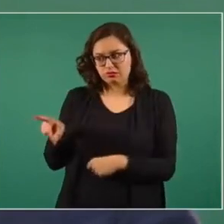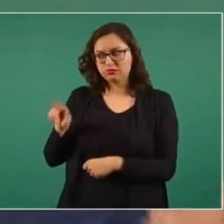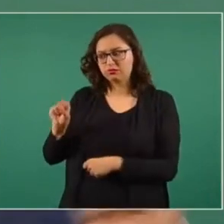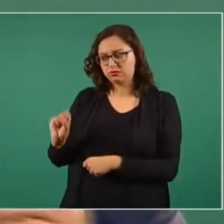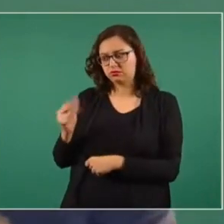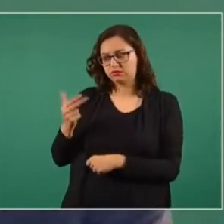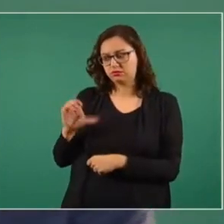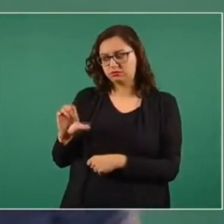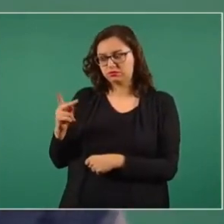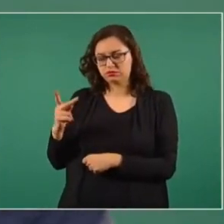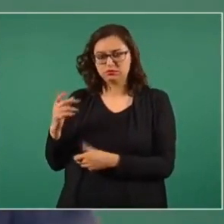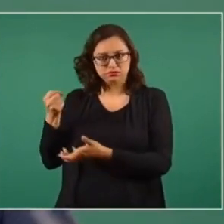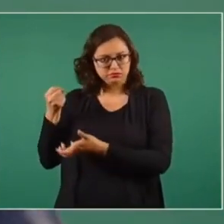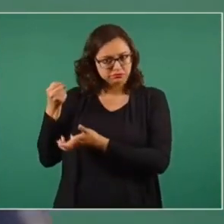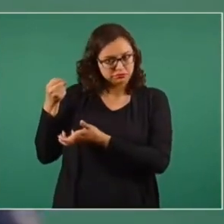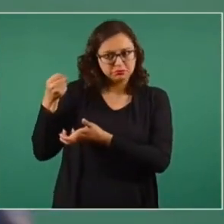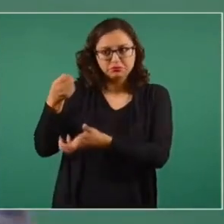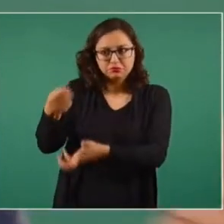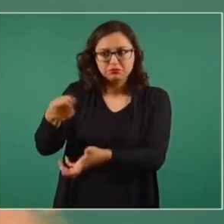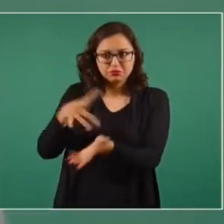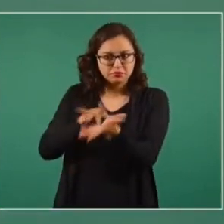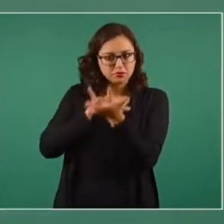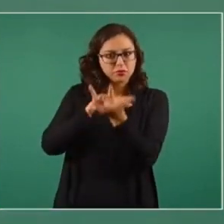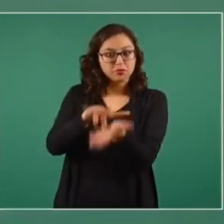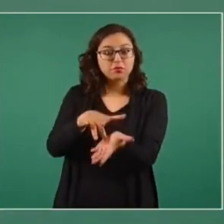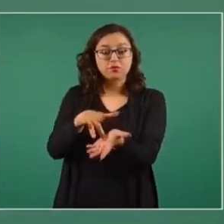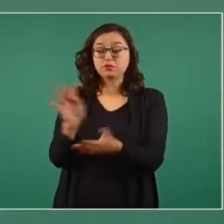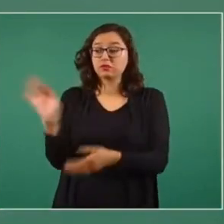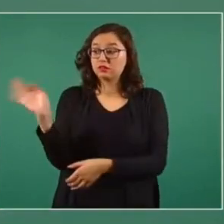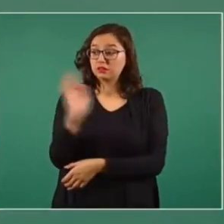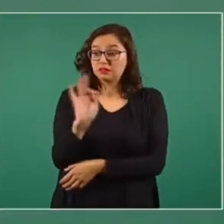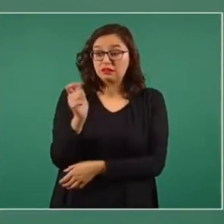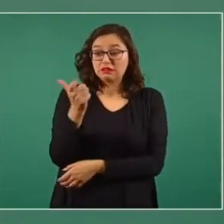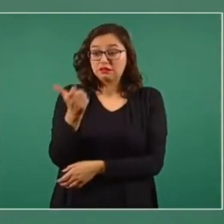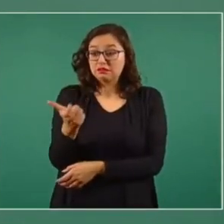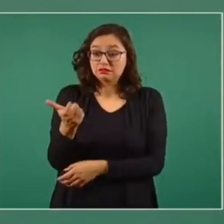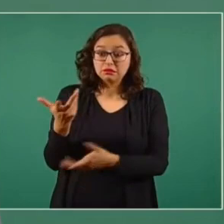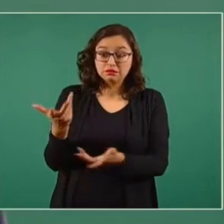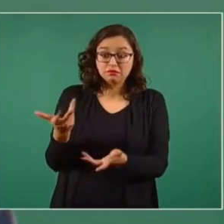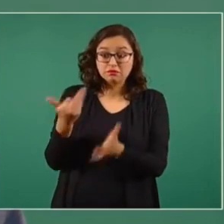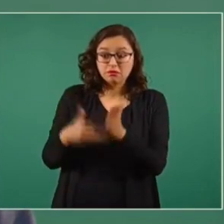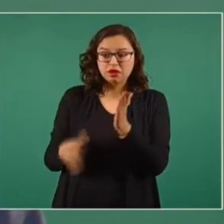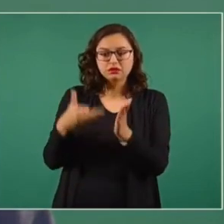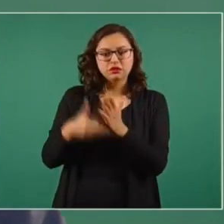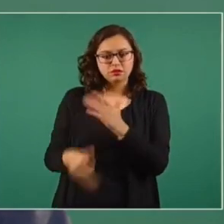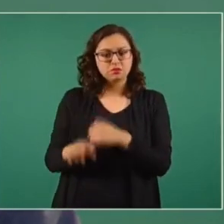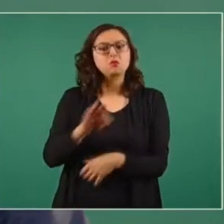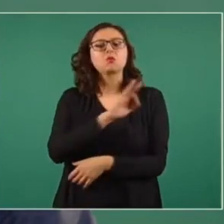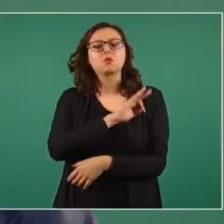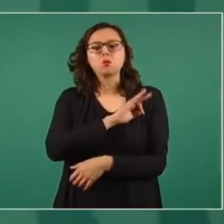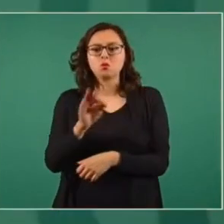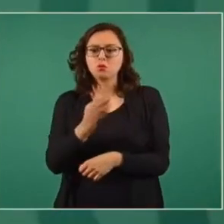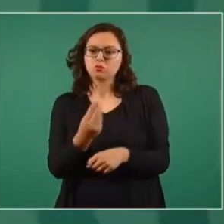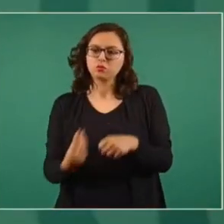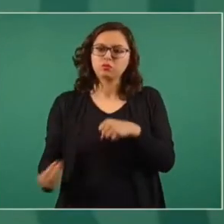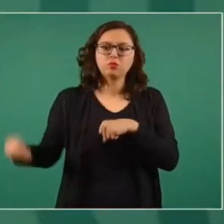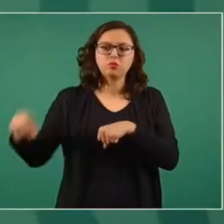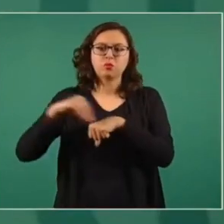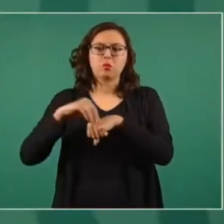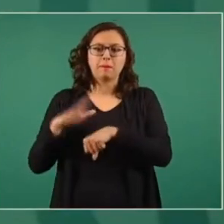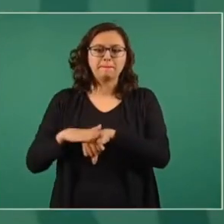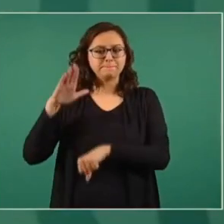Y si no alcanzan esos fondos, se amplían los presupuestos para las dependencias. El